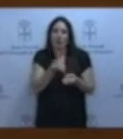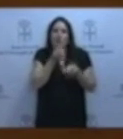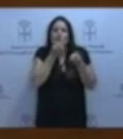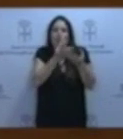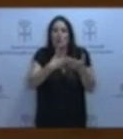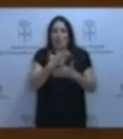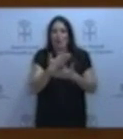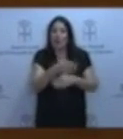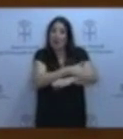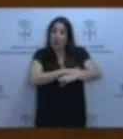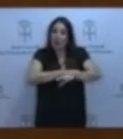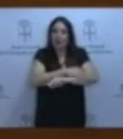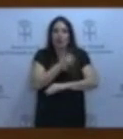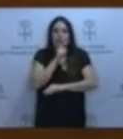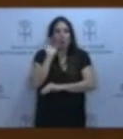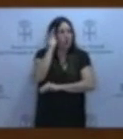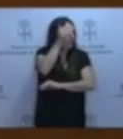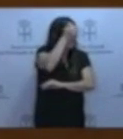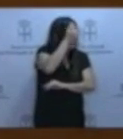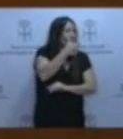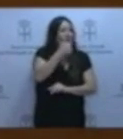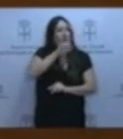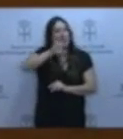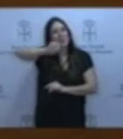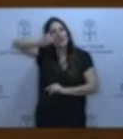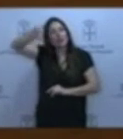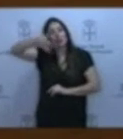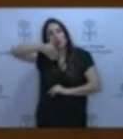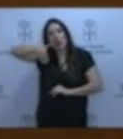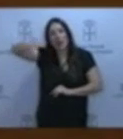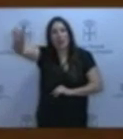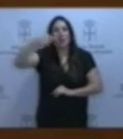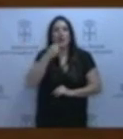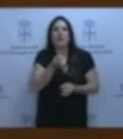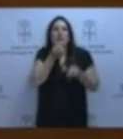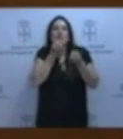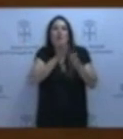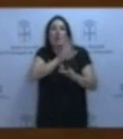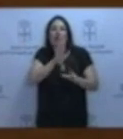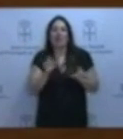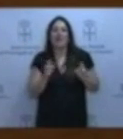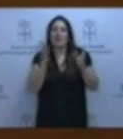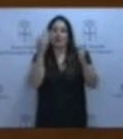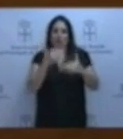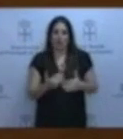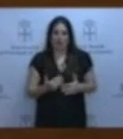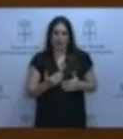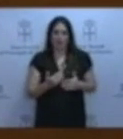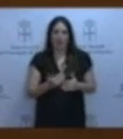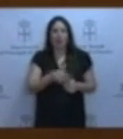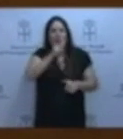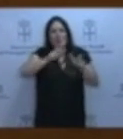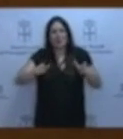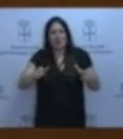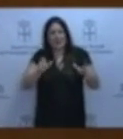por otro lado y hablaba de la libertad de expresión en países lejanos. Les recuerdo el caso de Doraide contra Atlántica 22. Decenas de miles de